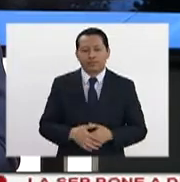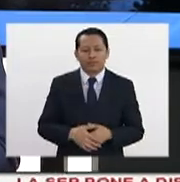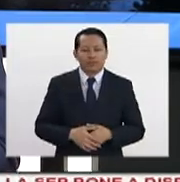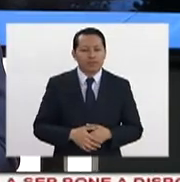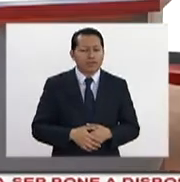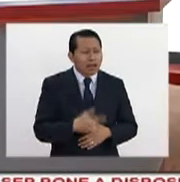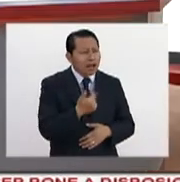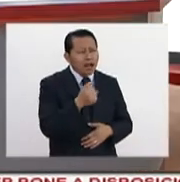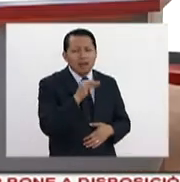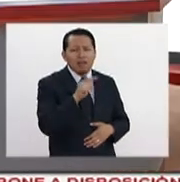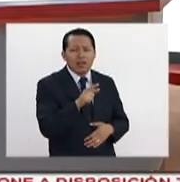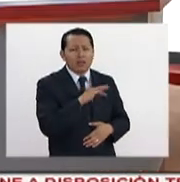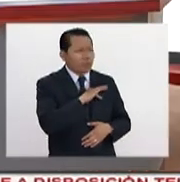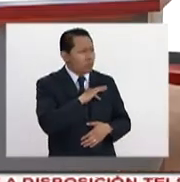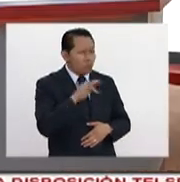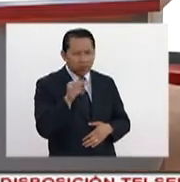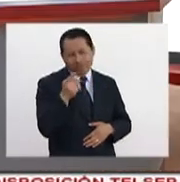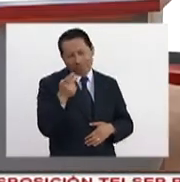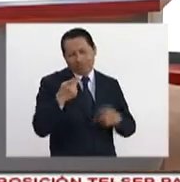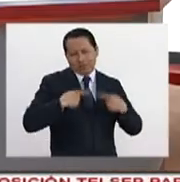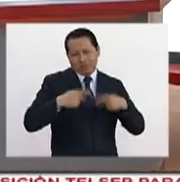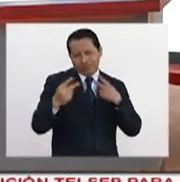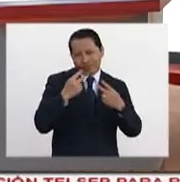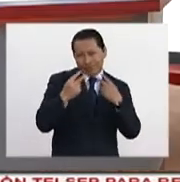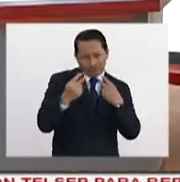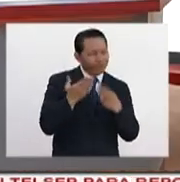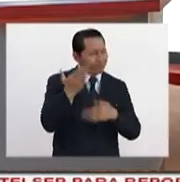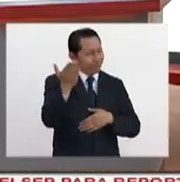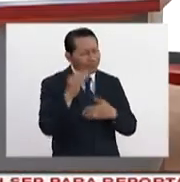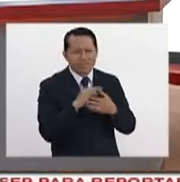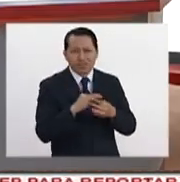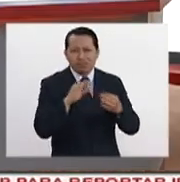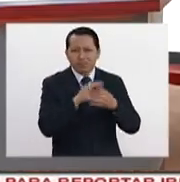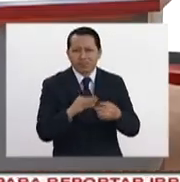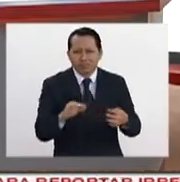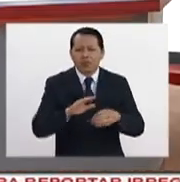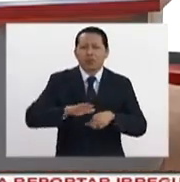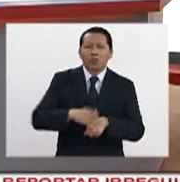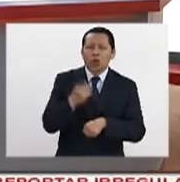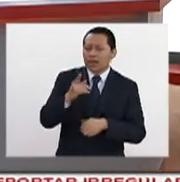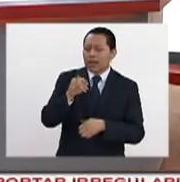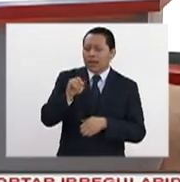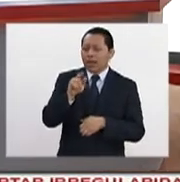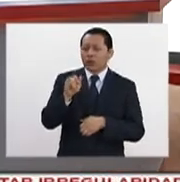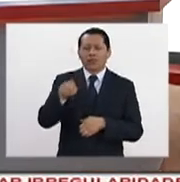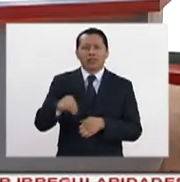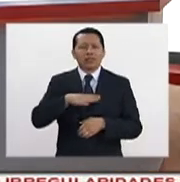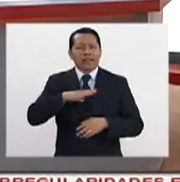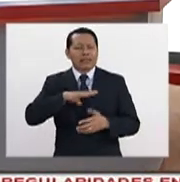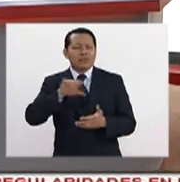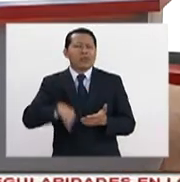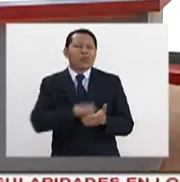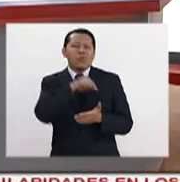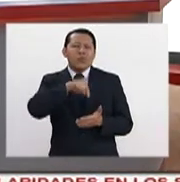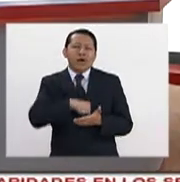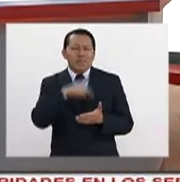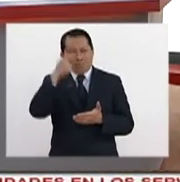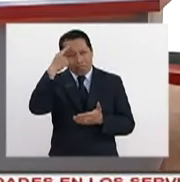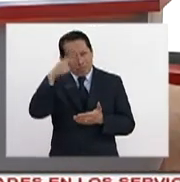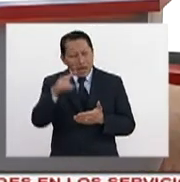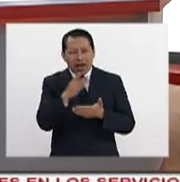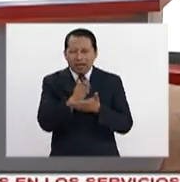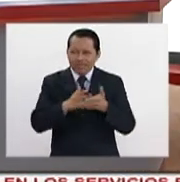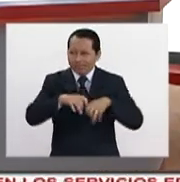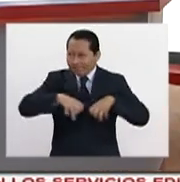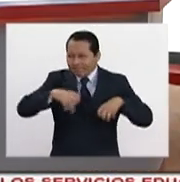Gabriel, explícale al auditorio, ¿por qué Jerusalén es centro de discusión, centro de